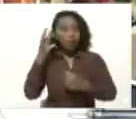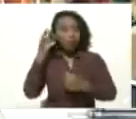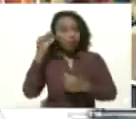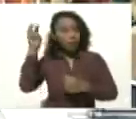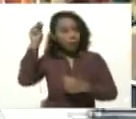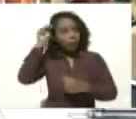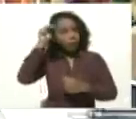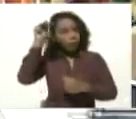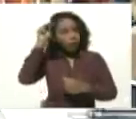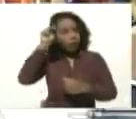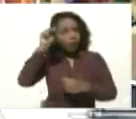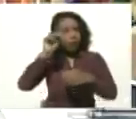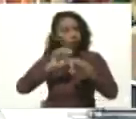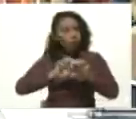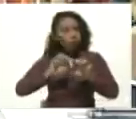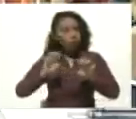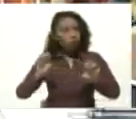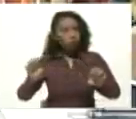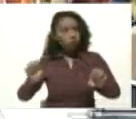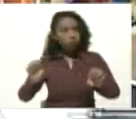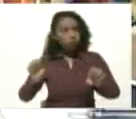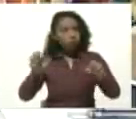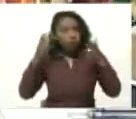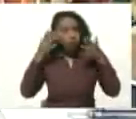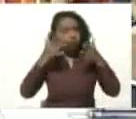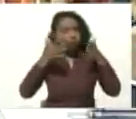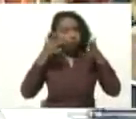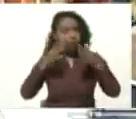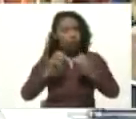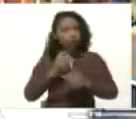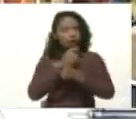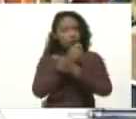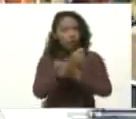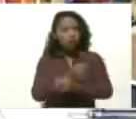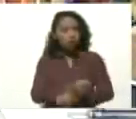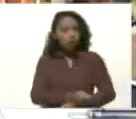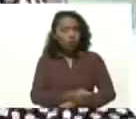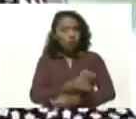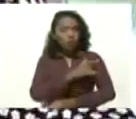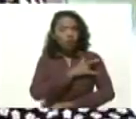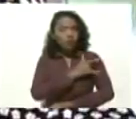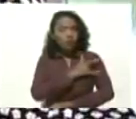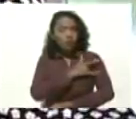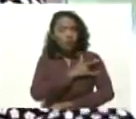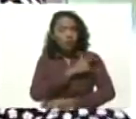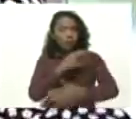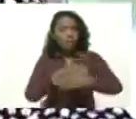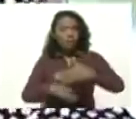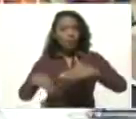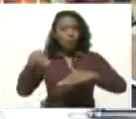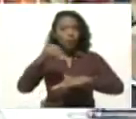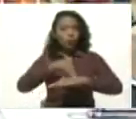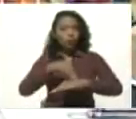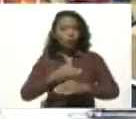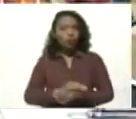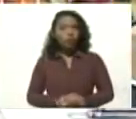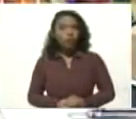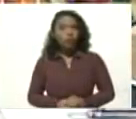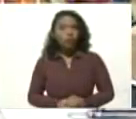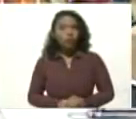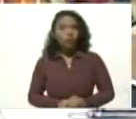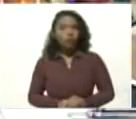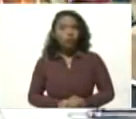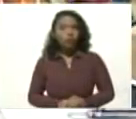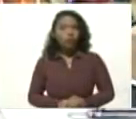maestra, educadora, graduada universitaria, magíster, pero